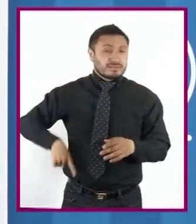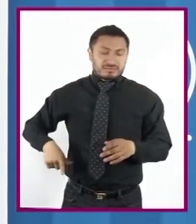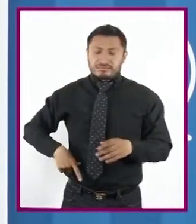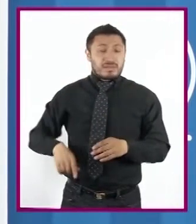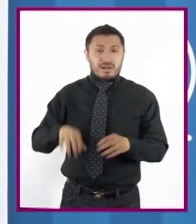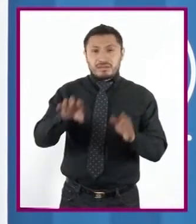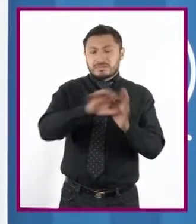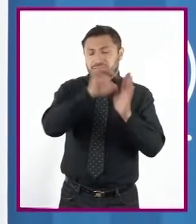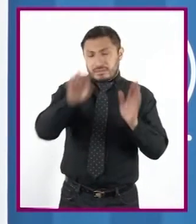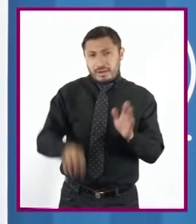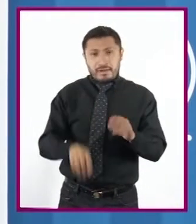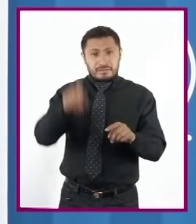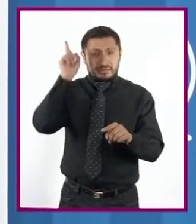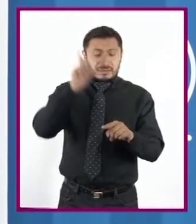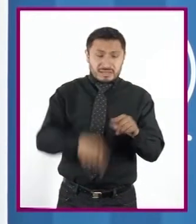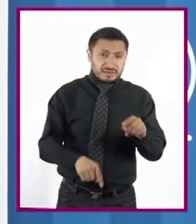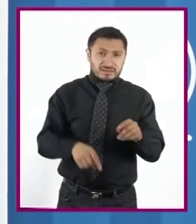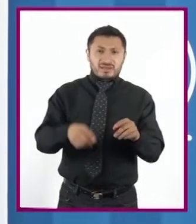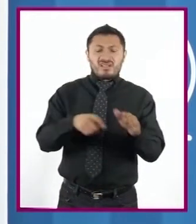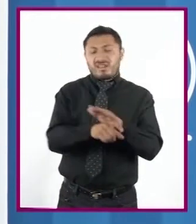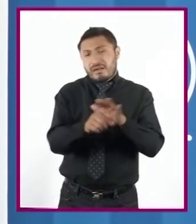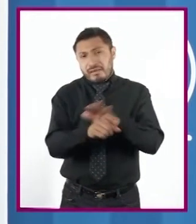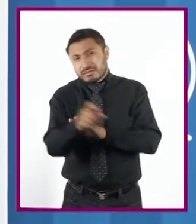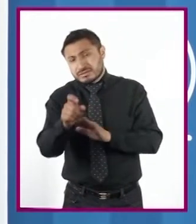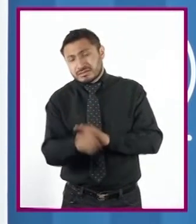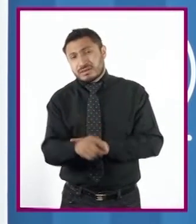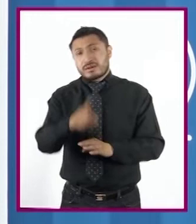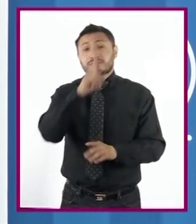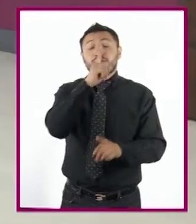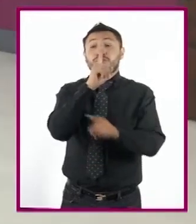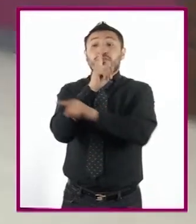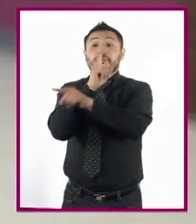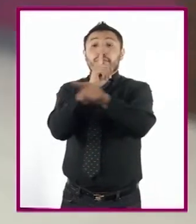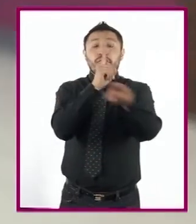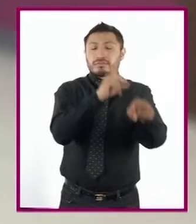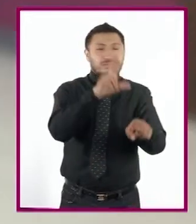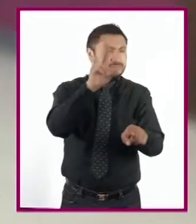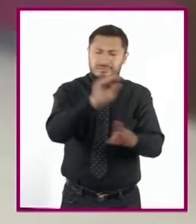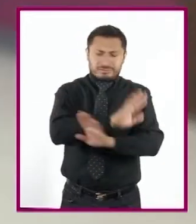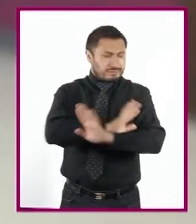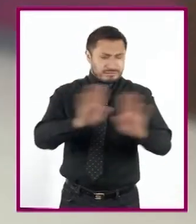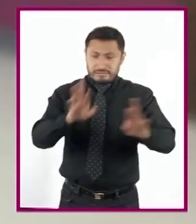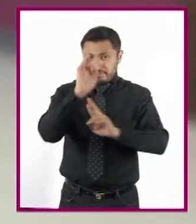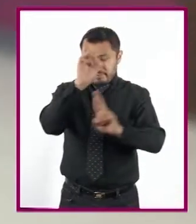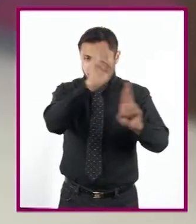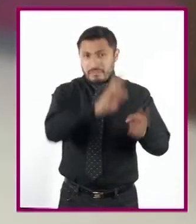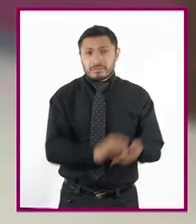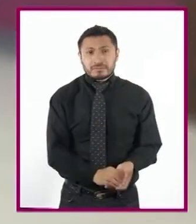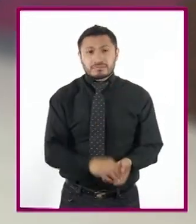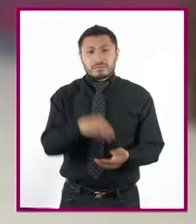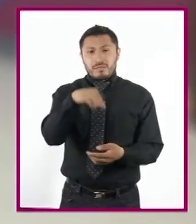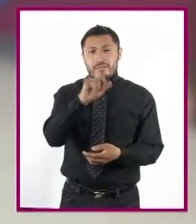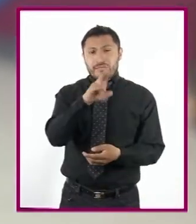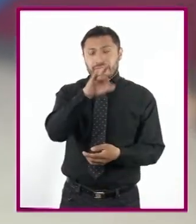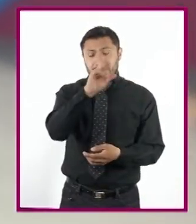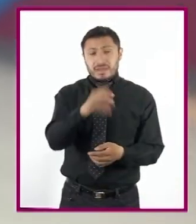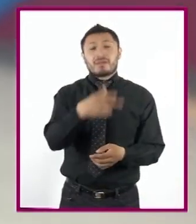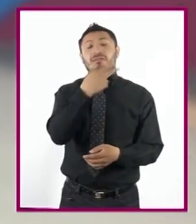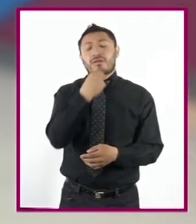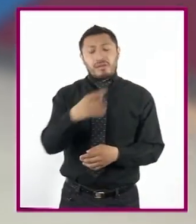la descalificación, los sobornos y la censura. Madero ha sido considerado como un hombre de